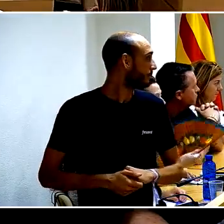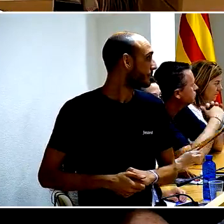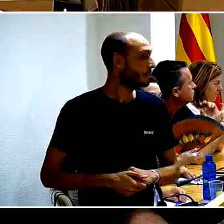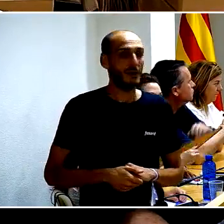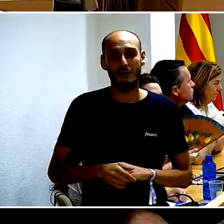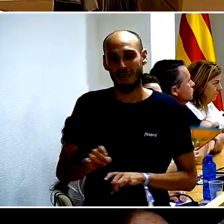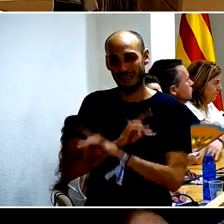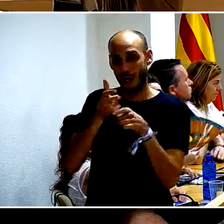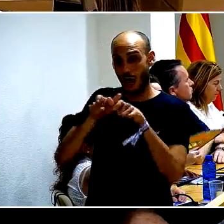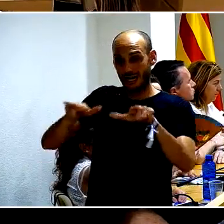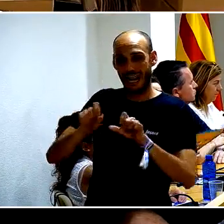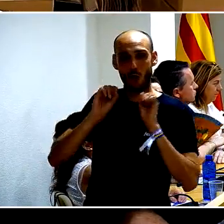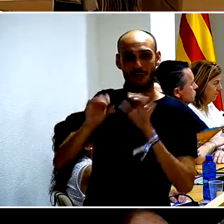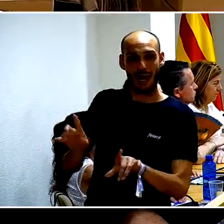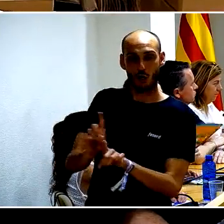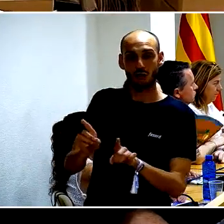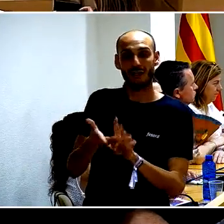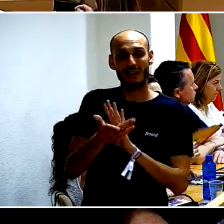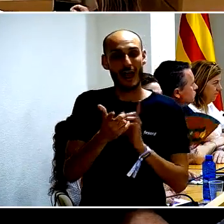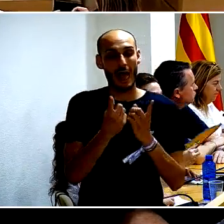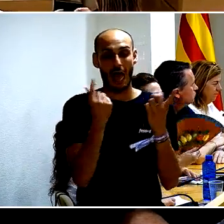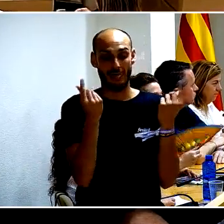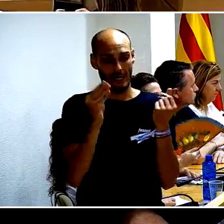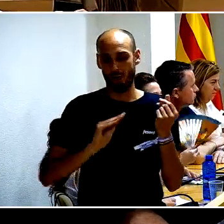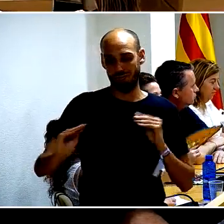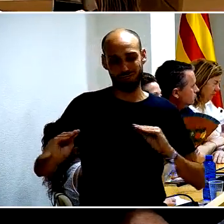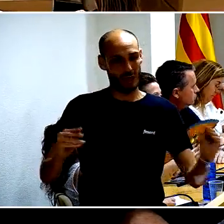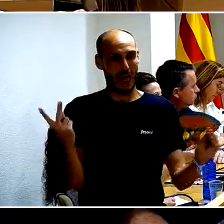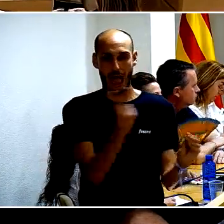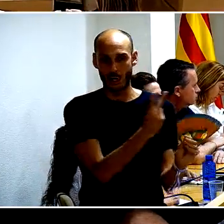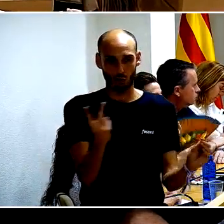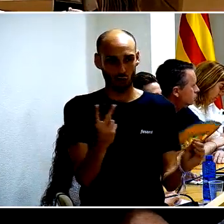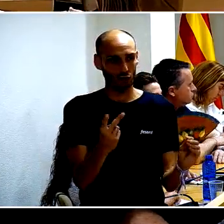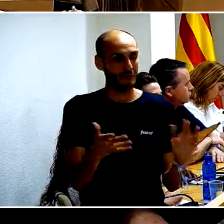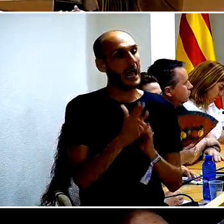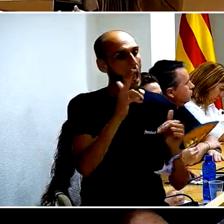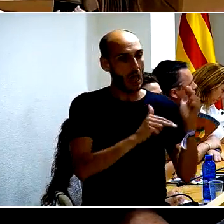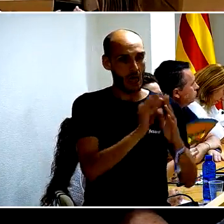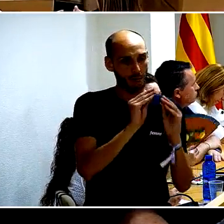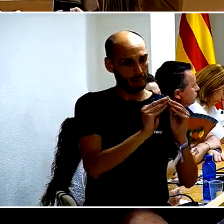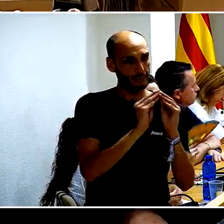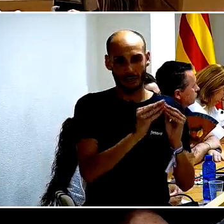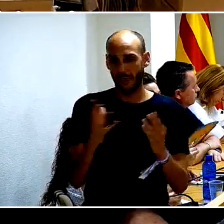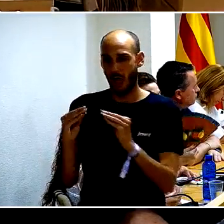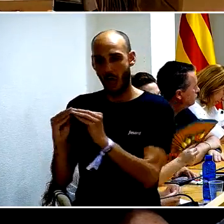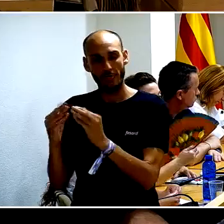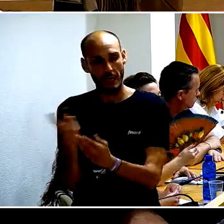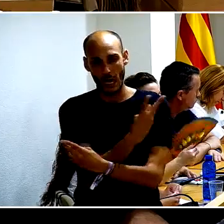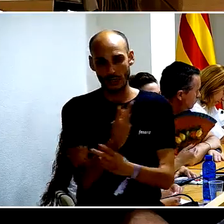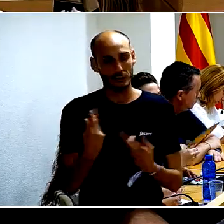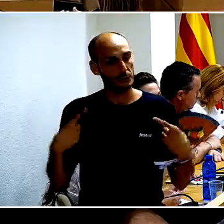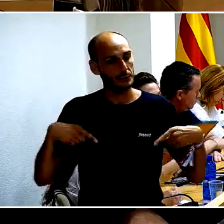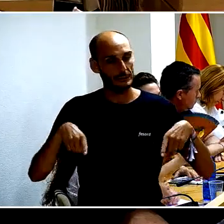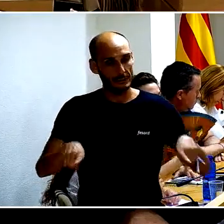únicament se canvia el nom d'una partida a una altra, que no quede cap dubte. Se farà tot, se va fer tot, únicament que en diferents